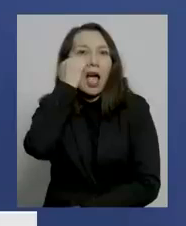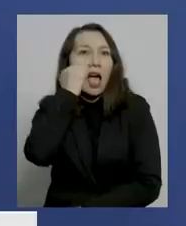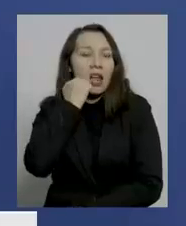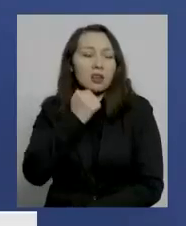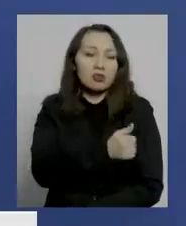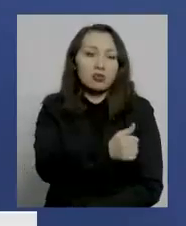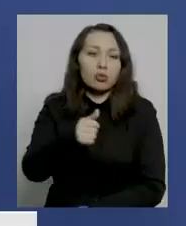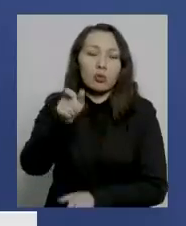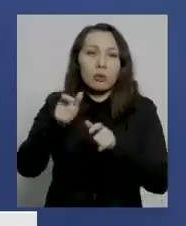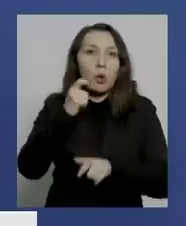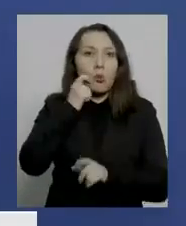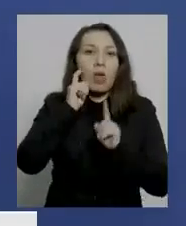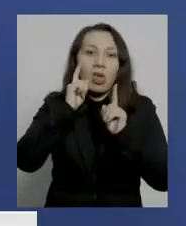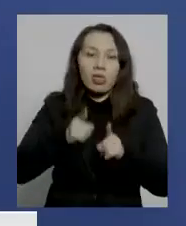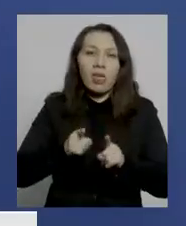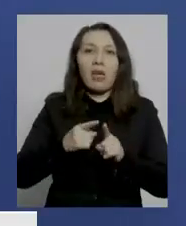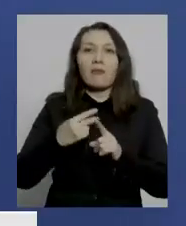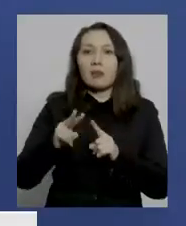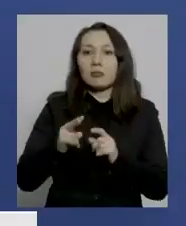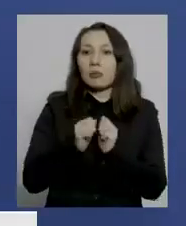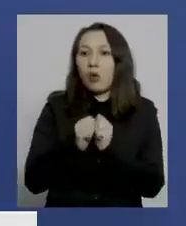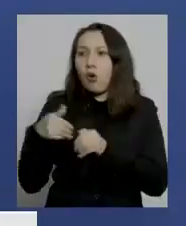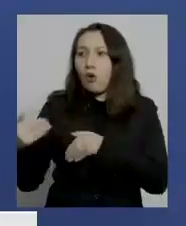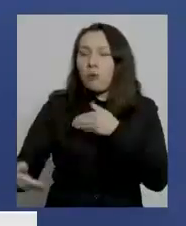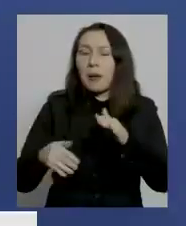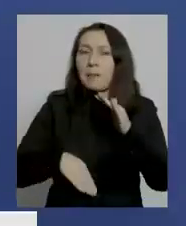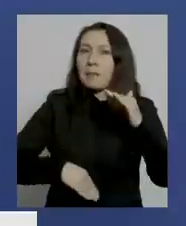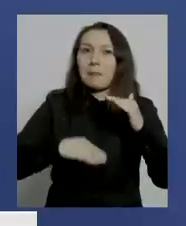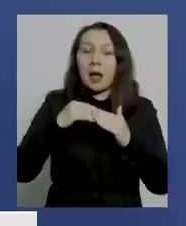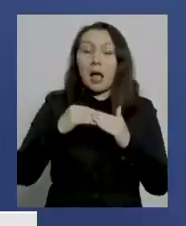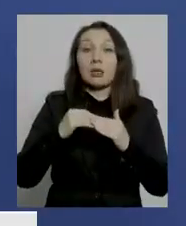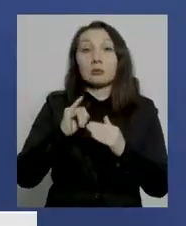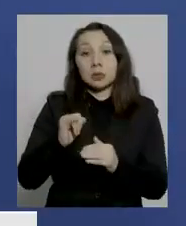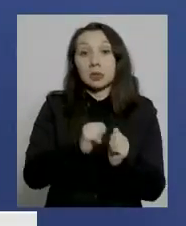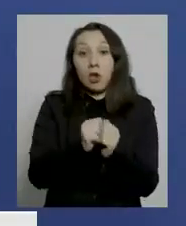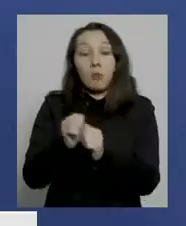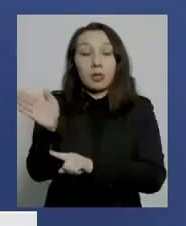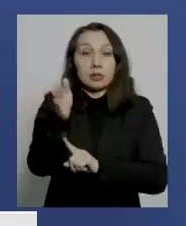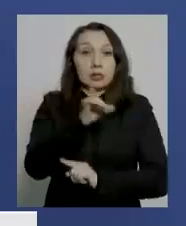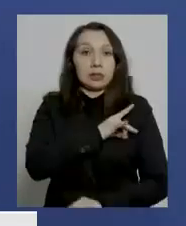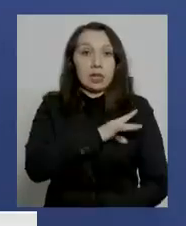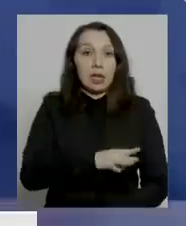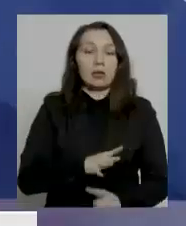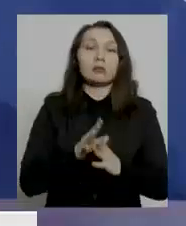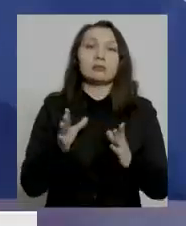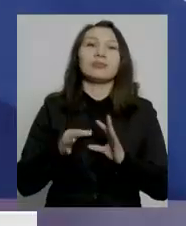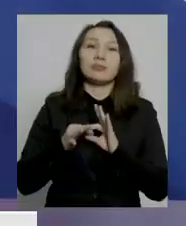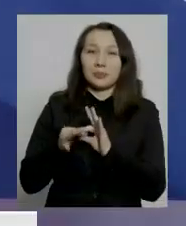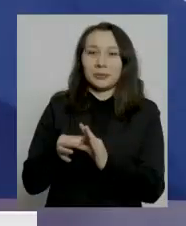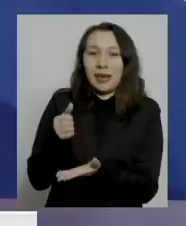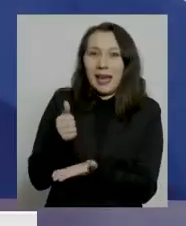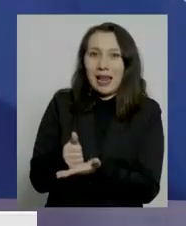que todo ser humano debe tener por sus congéneres, máxime si son nuestros compatriotas. Muchas gracias, alcalde Cuadrado.